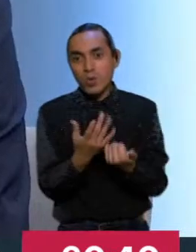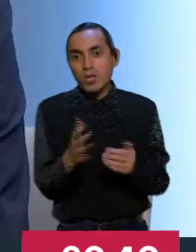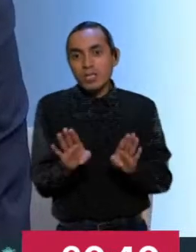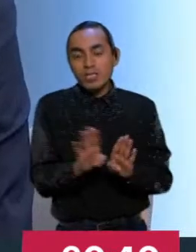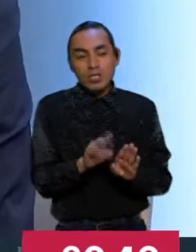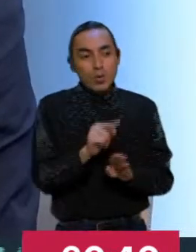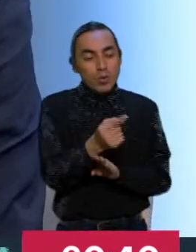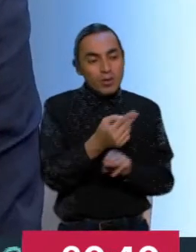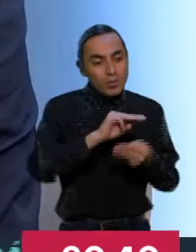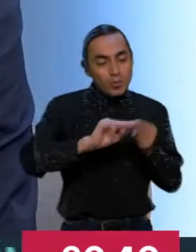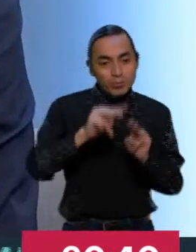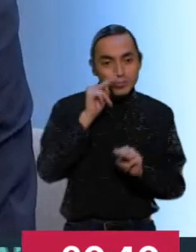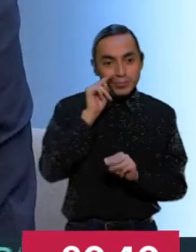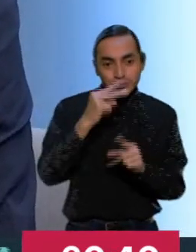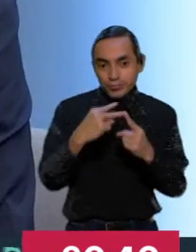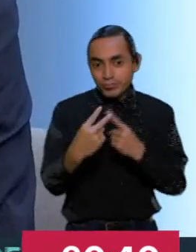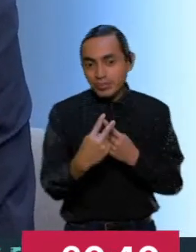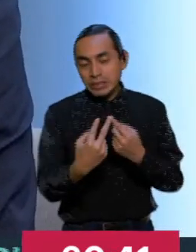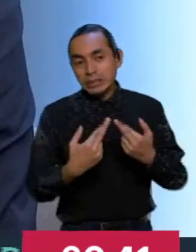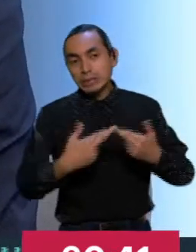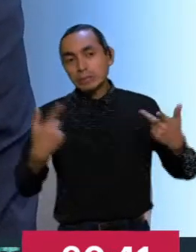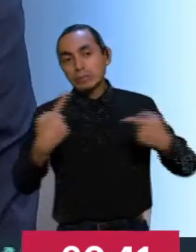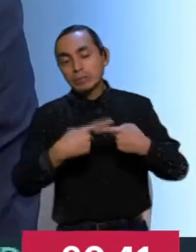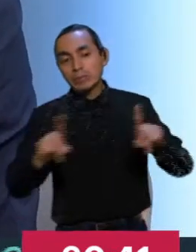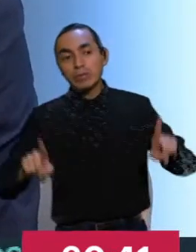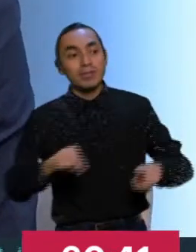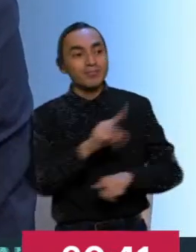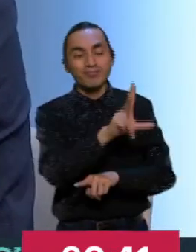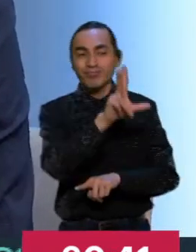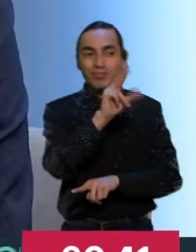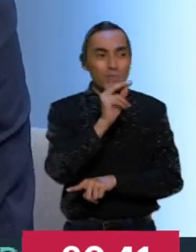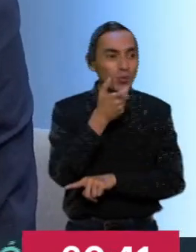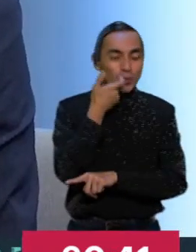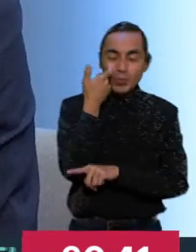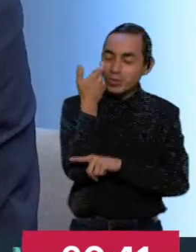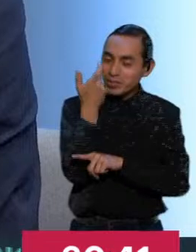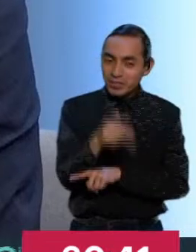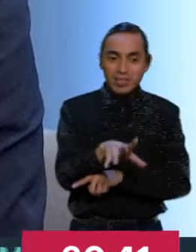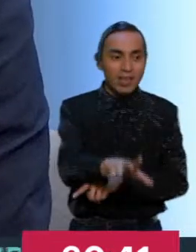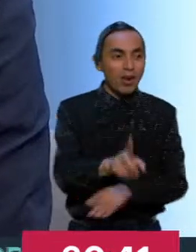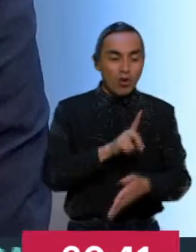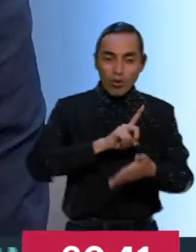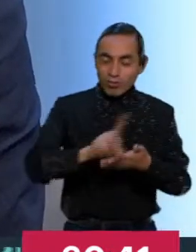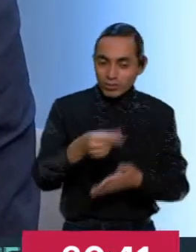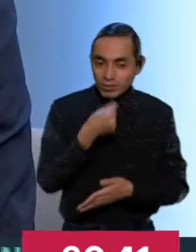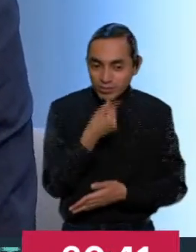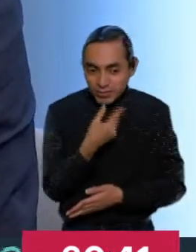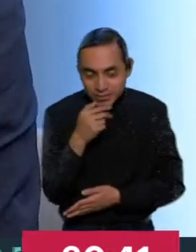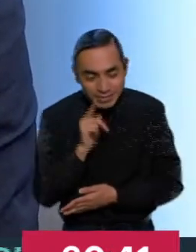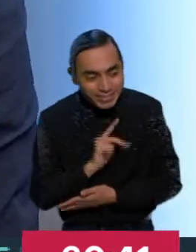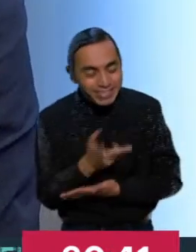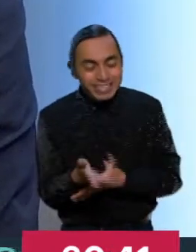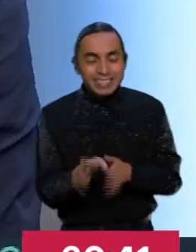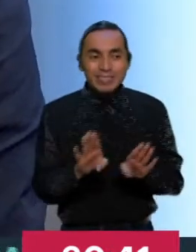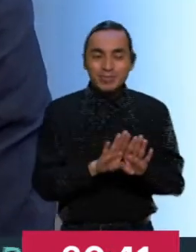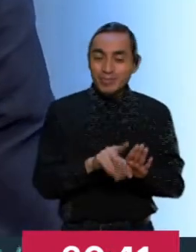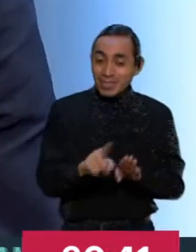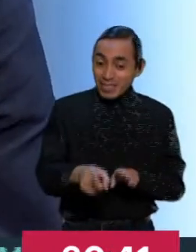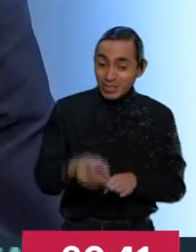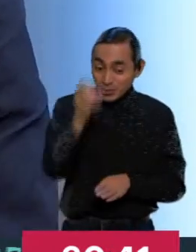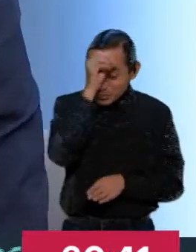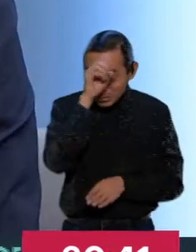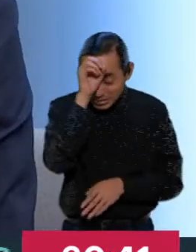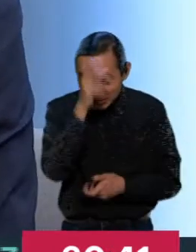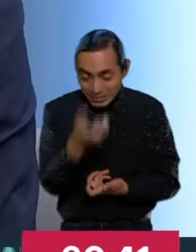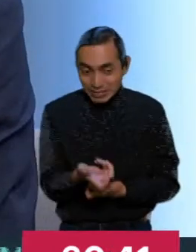de ver el mundo. Hay mucha resistencia a los derechos de niños y niñas y a que ellos puedan opinar y